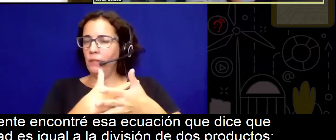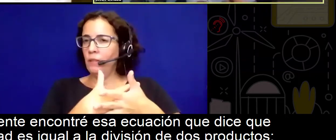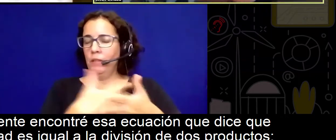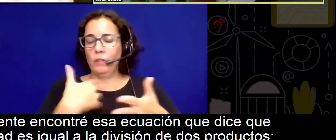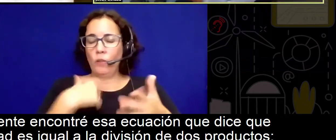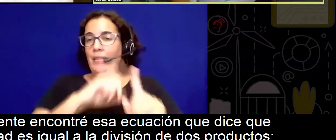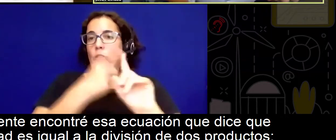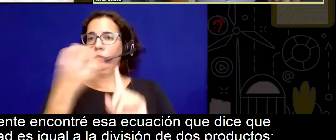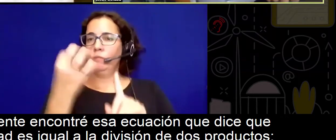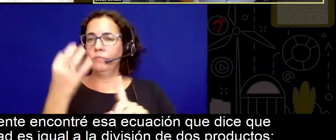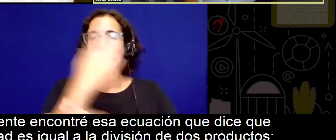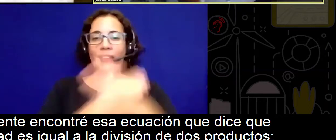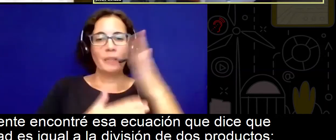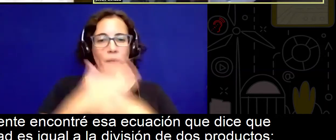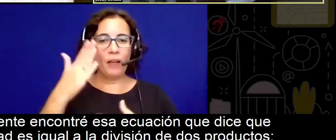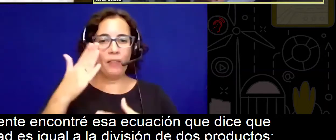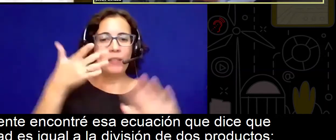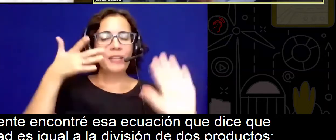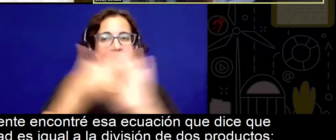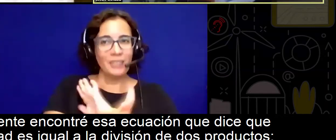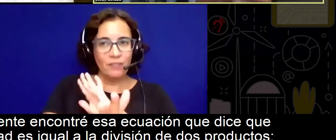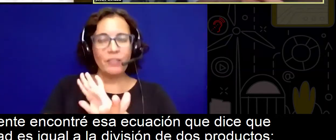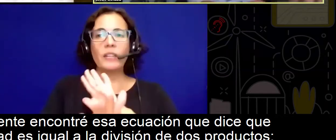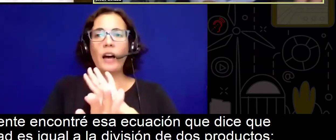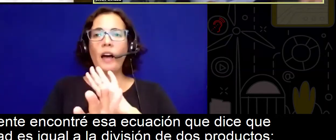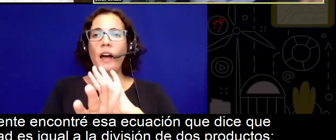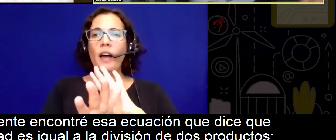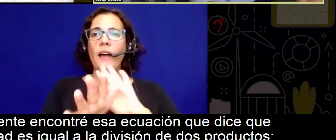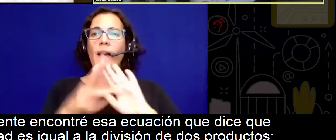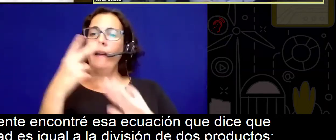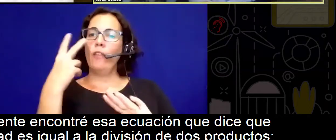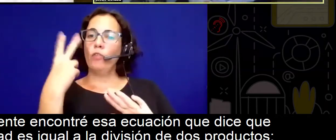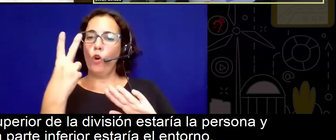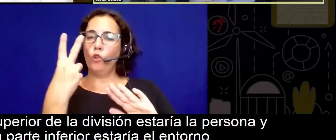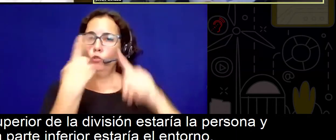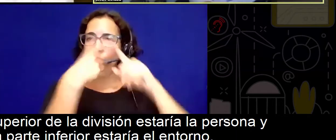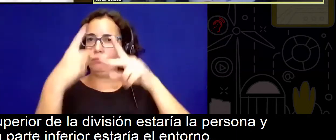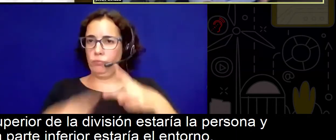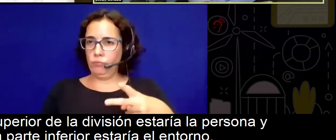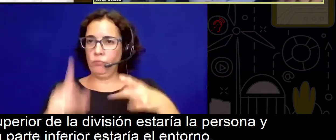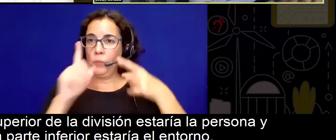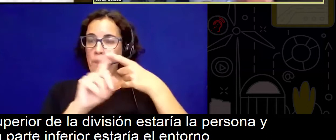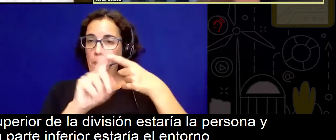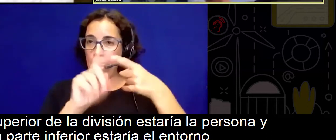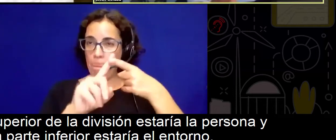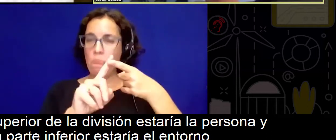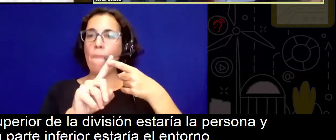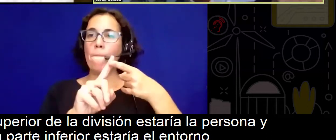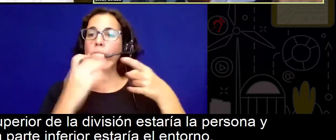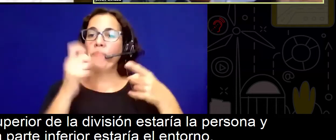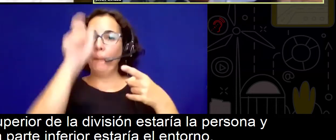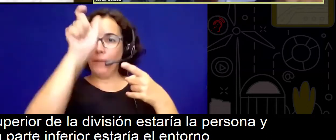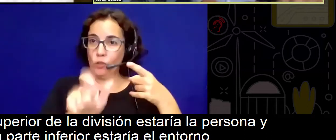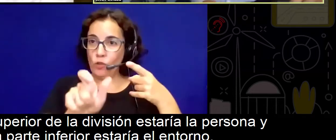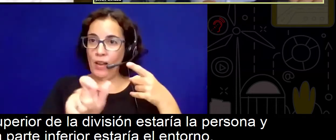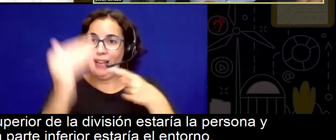que la discapacidad es igual a la suma, o mejor dicho, a la división de dos productos, ¿no? En la parte superior de la división estaría la persona y en la